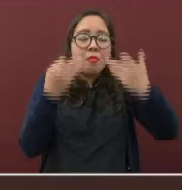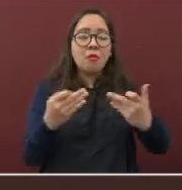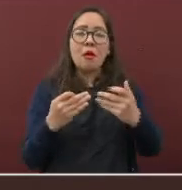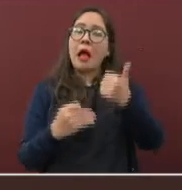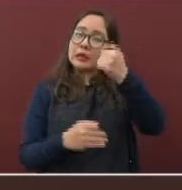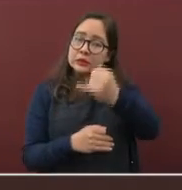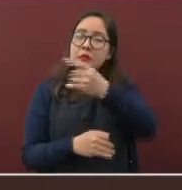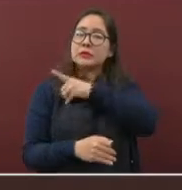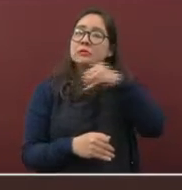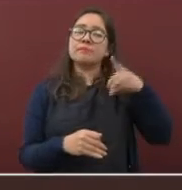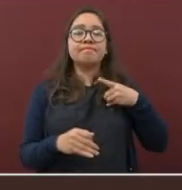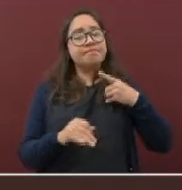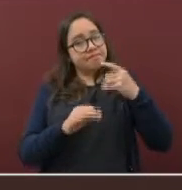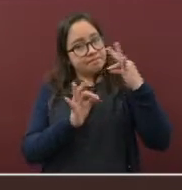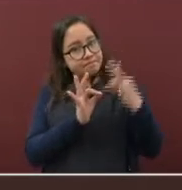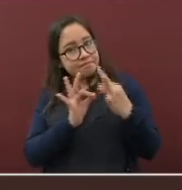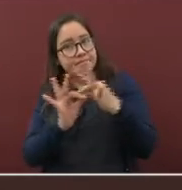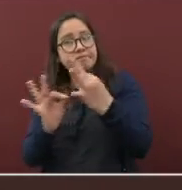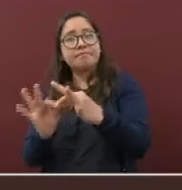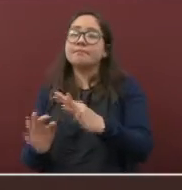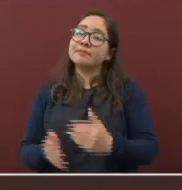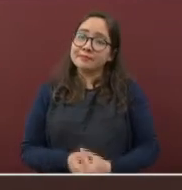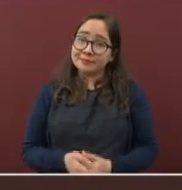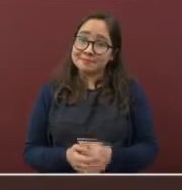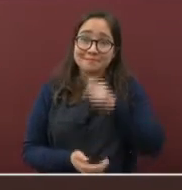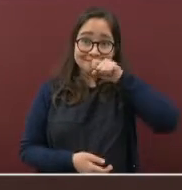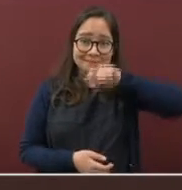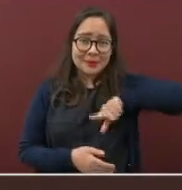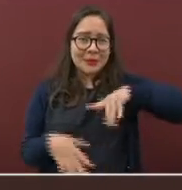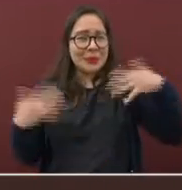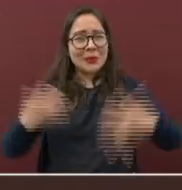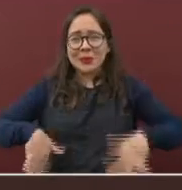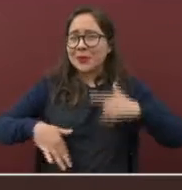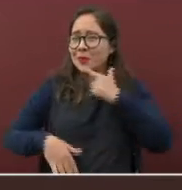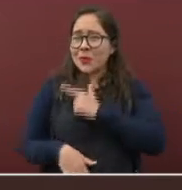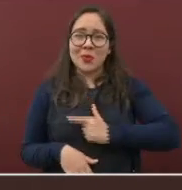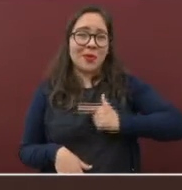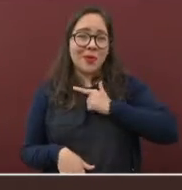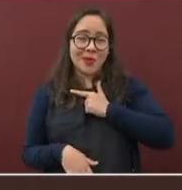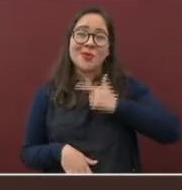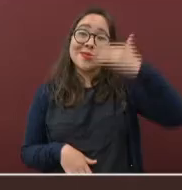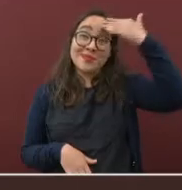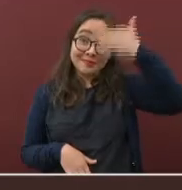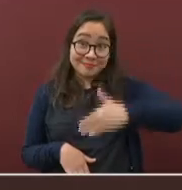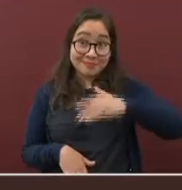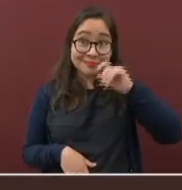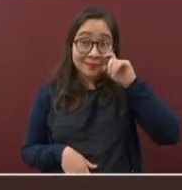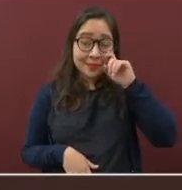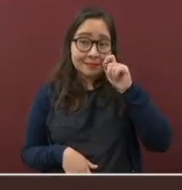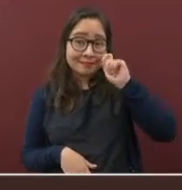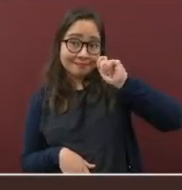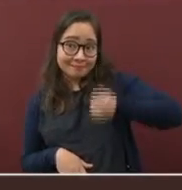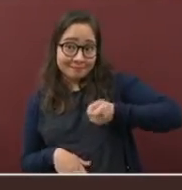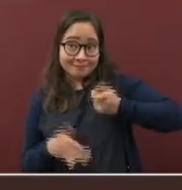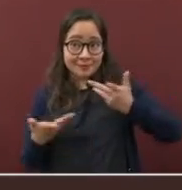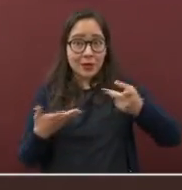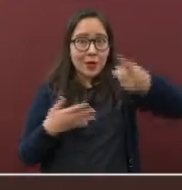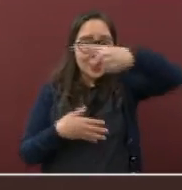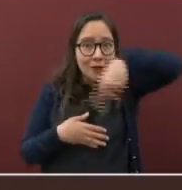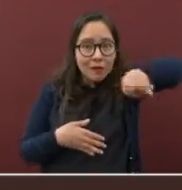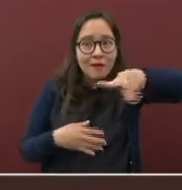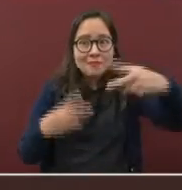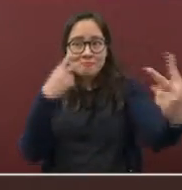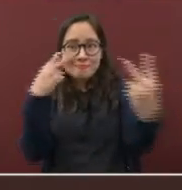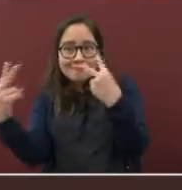también quiero decirles que me dio enorme gusto saber que escuchan estas